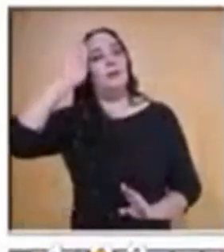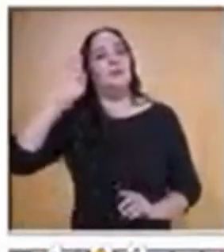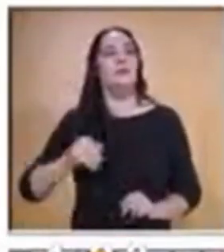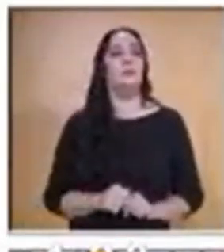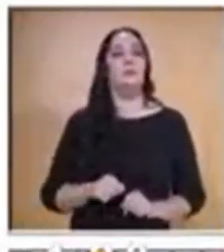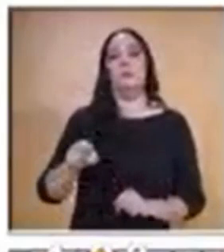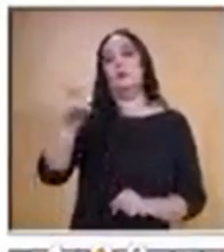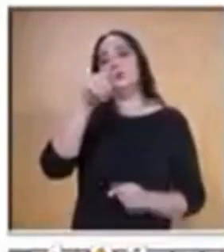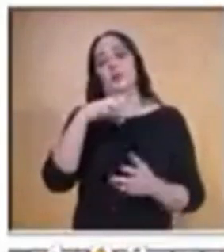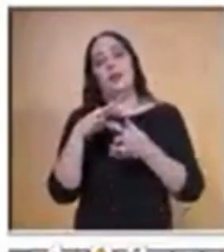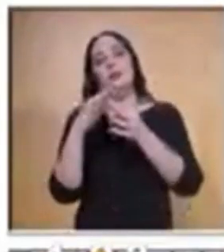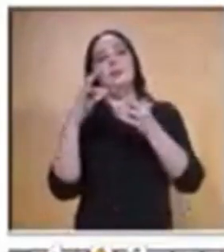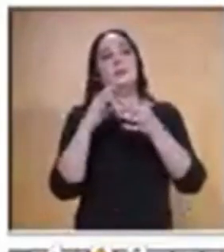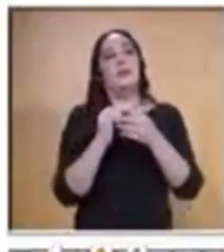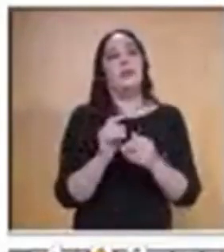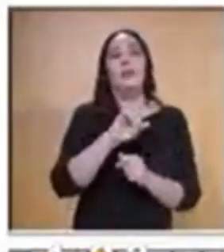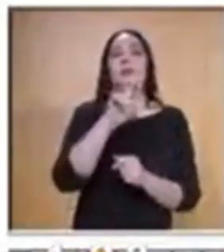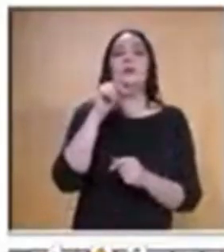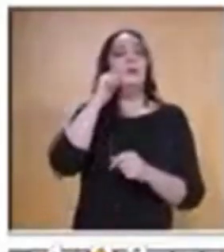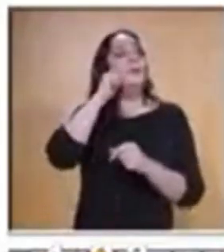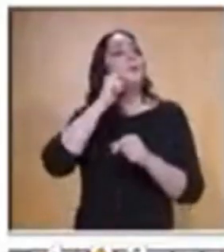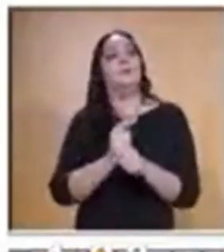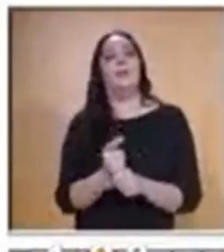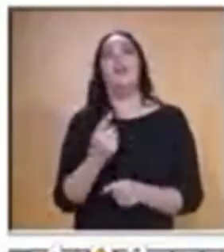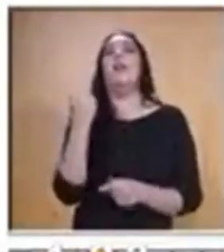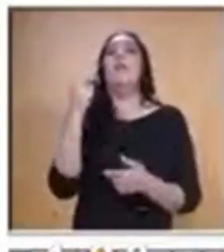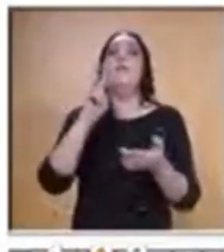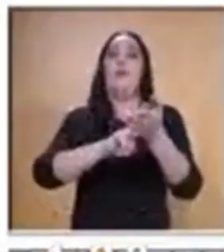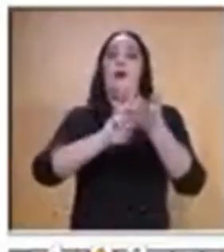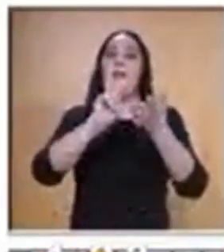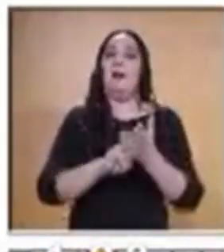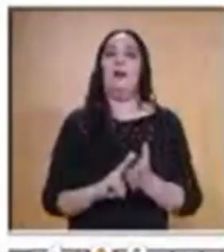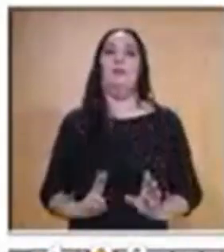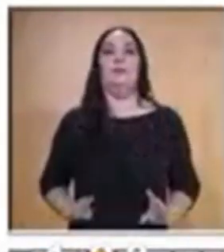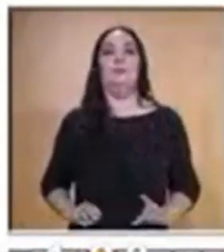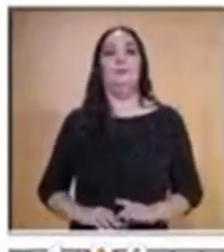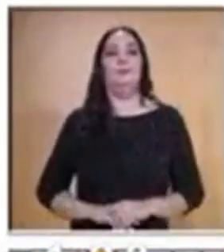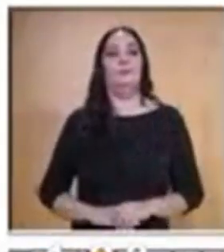Comenten ahí en casita y ahorita vamos a descubrir su valor.